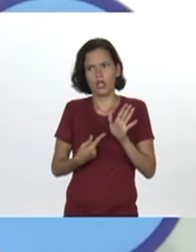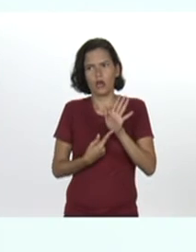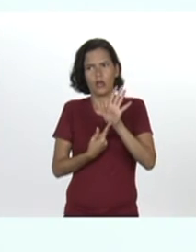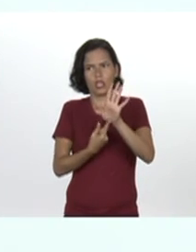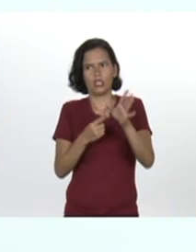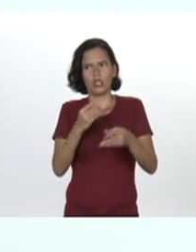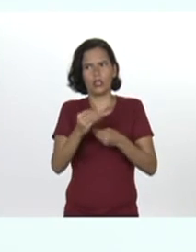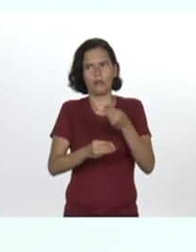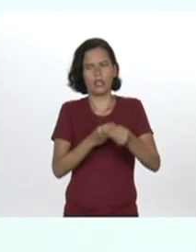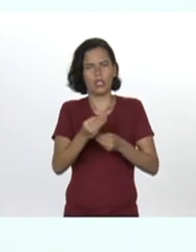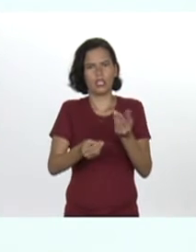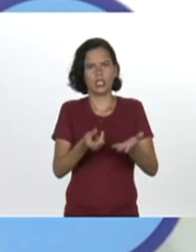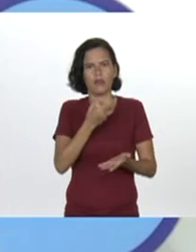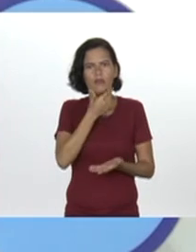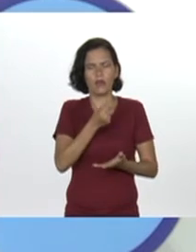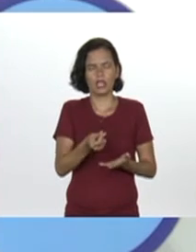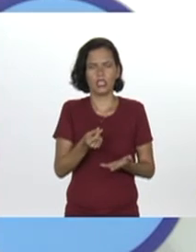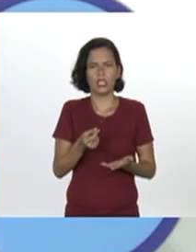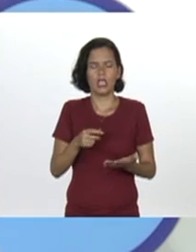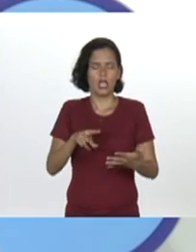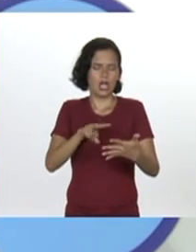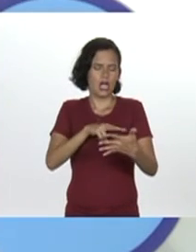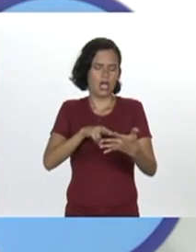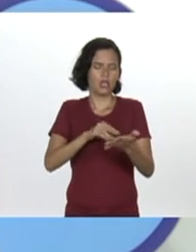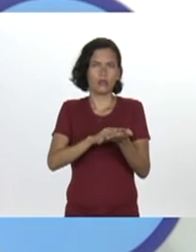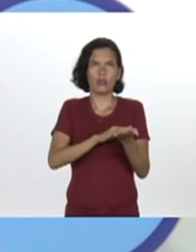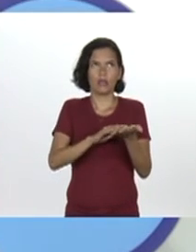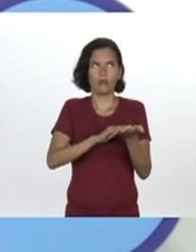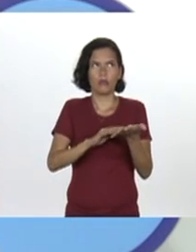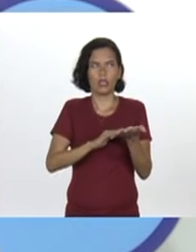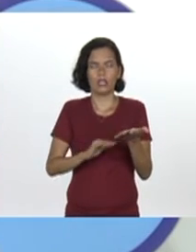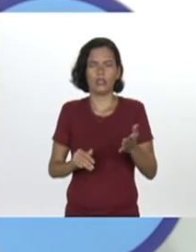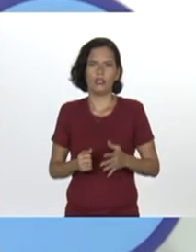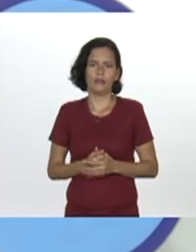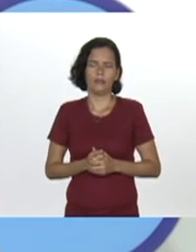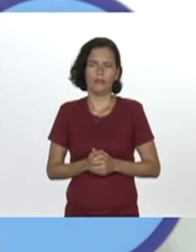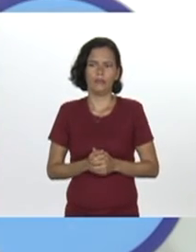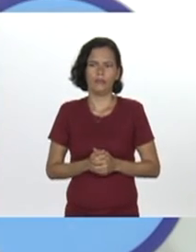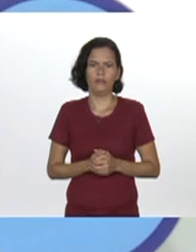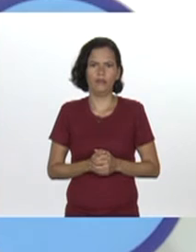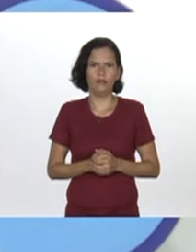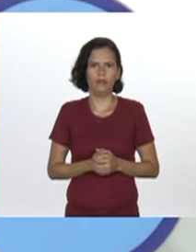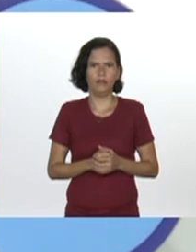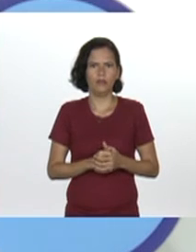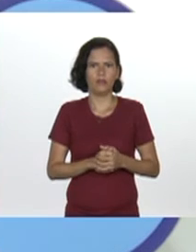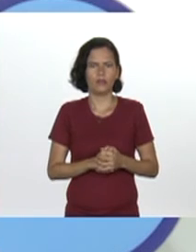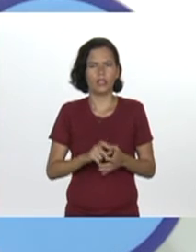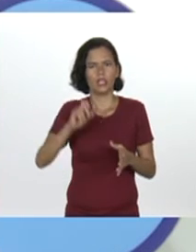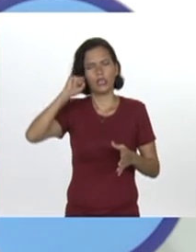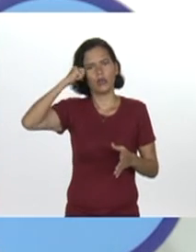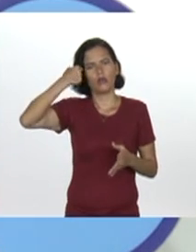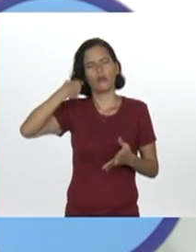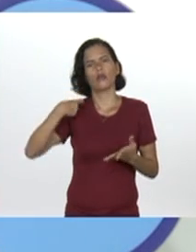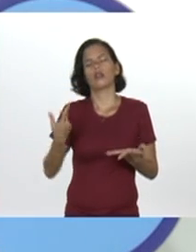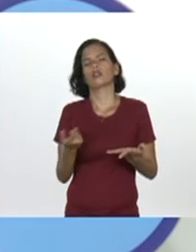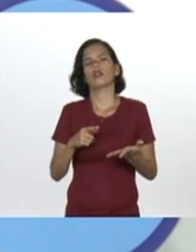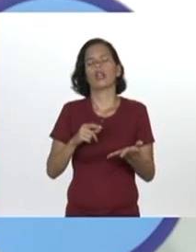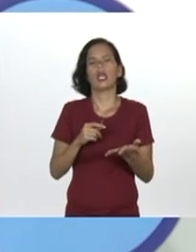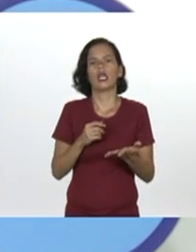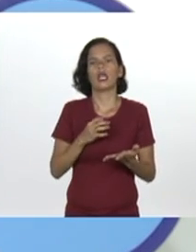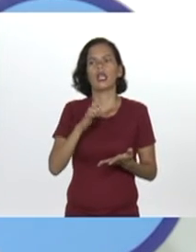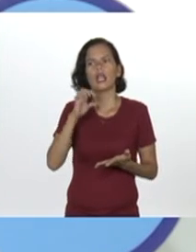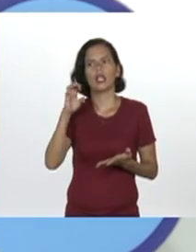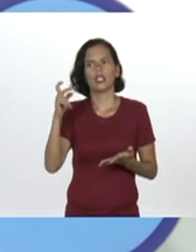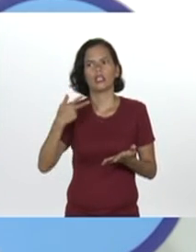puedan facilitar la lectura en braille o utilizando macrotipos, recordando que esos macrotipos es la letra. Nosotros vamos